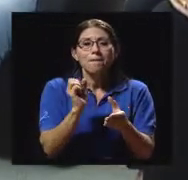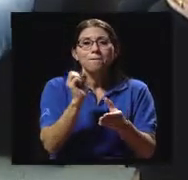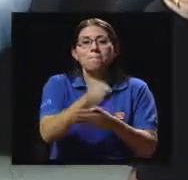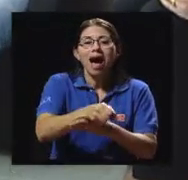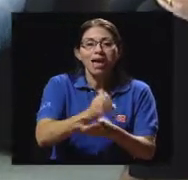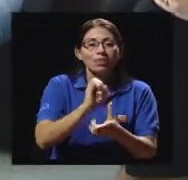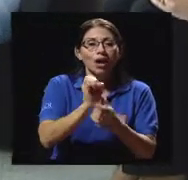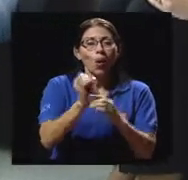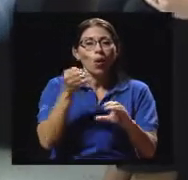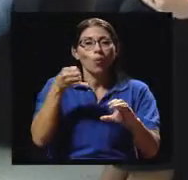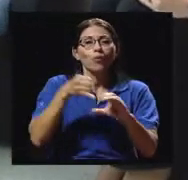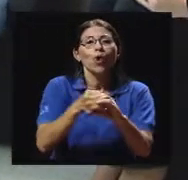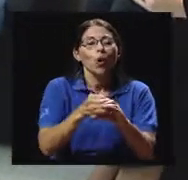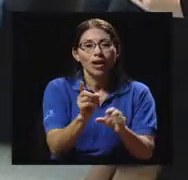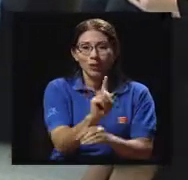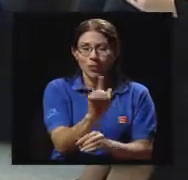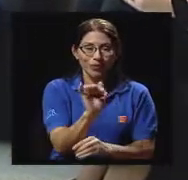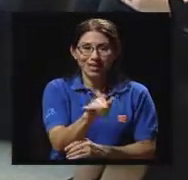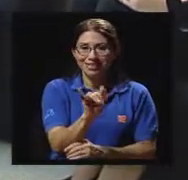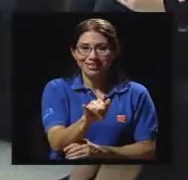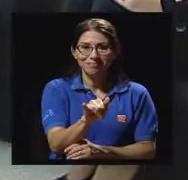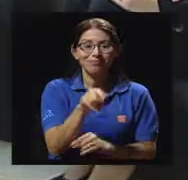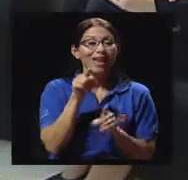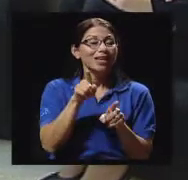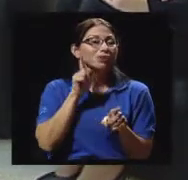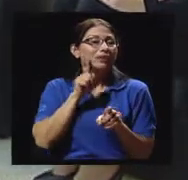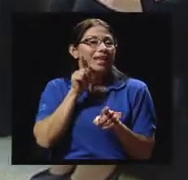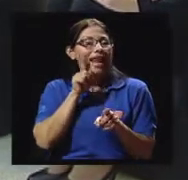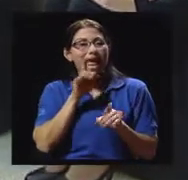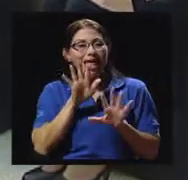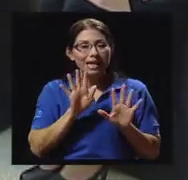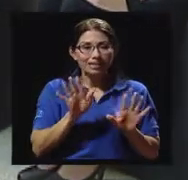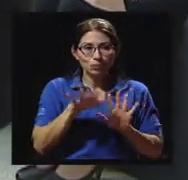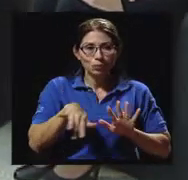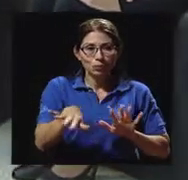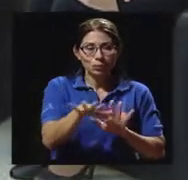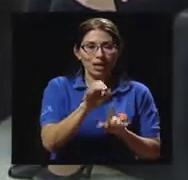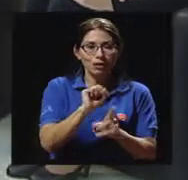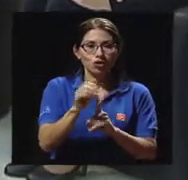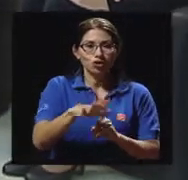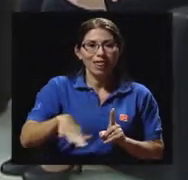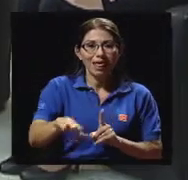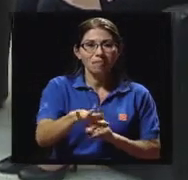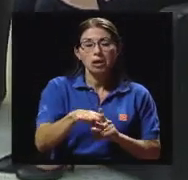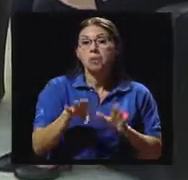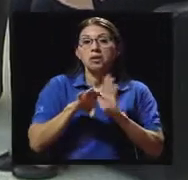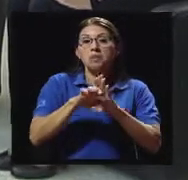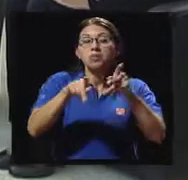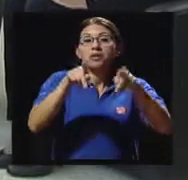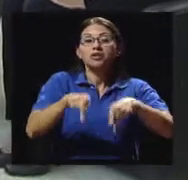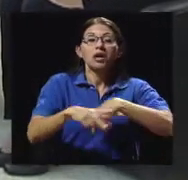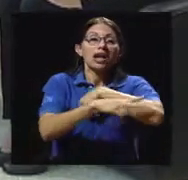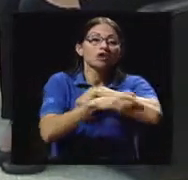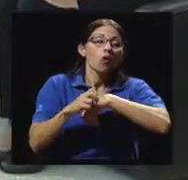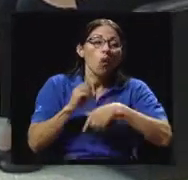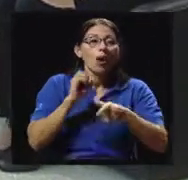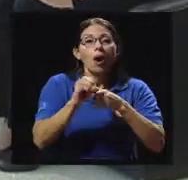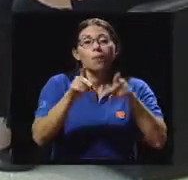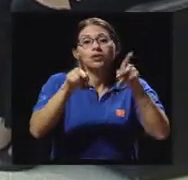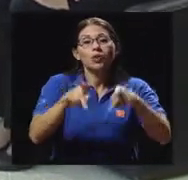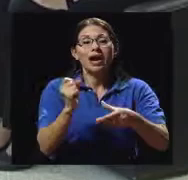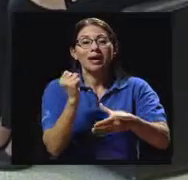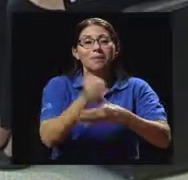ni violen, o sea, eso no es así, eso es un mito que hay en la sociedad. Generalmente la persona que roba, que viola, que